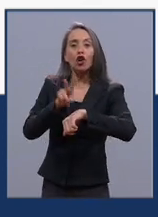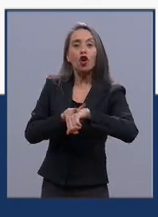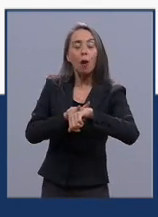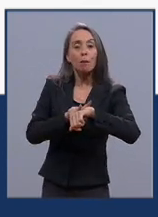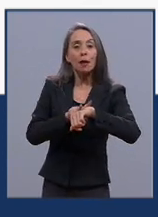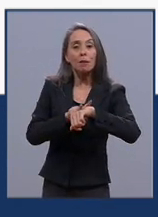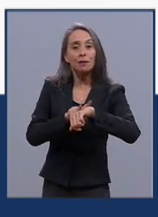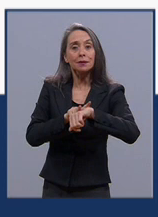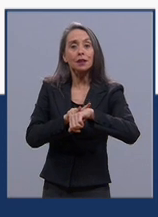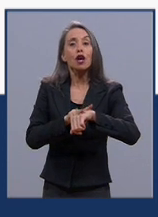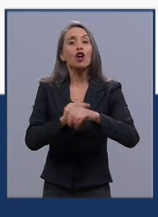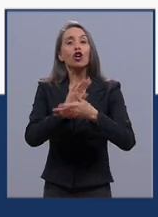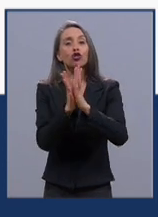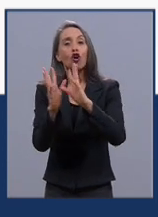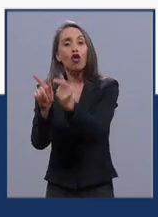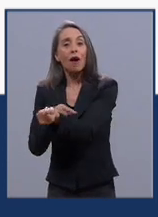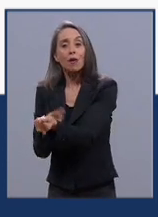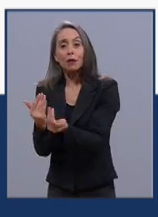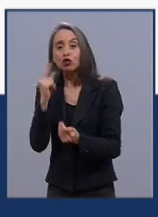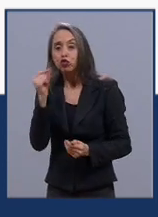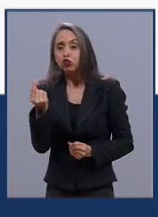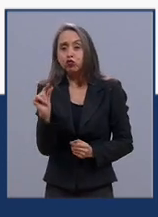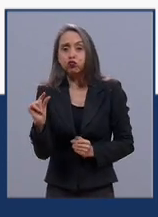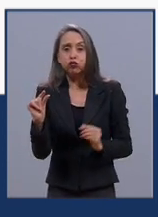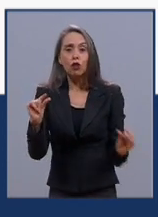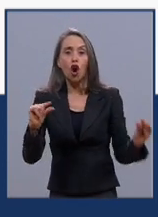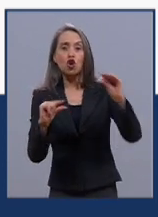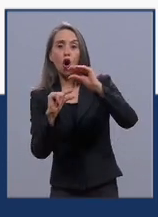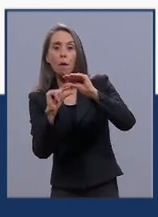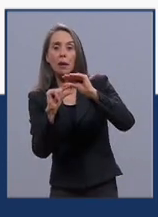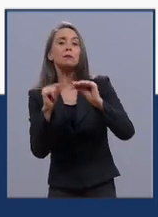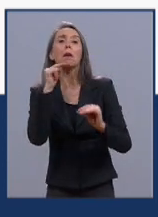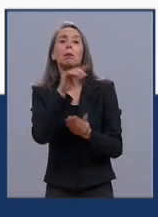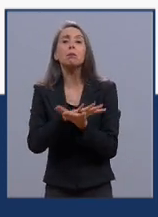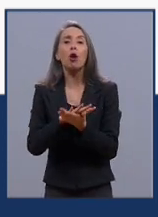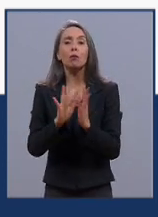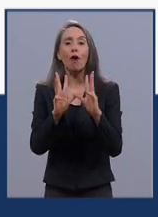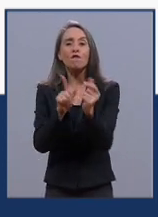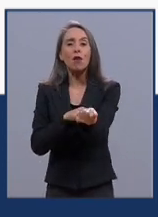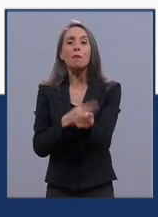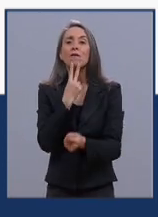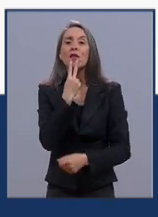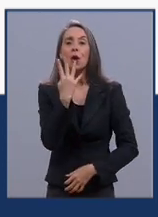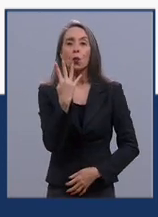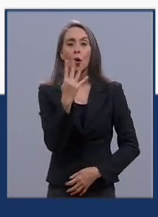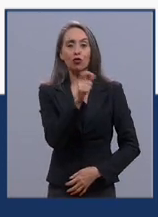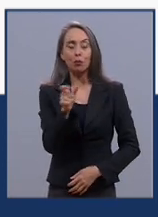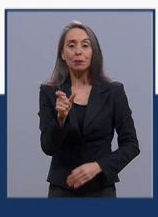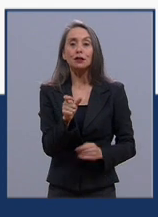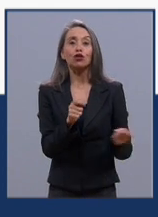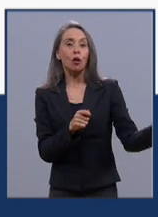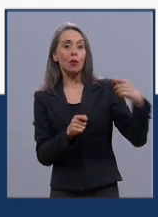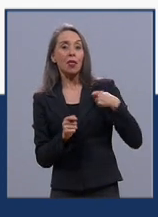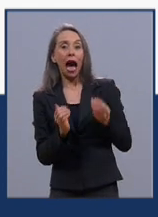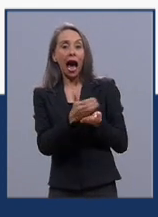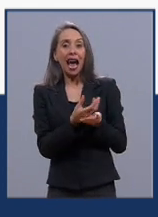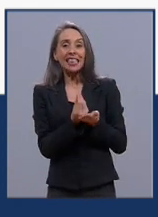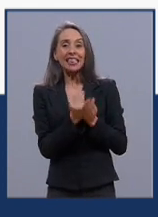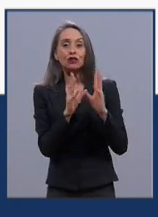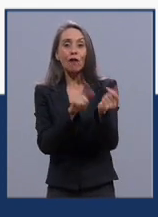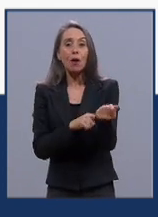ingresos de todas las familias que lo necesitan por ejemplo una familia de cuatro personas este ingreso familiar de emergencia